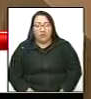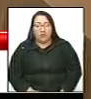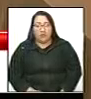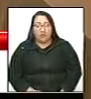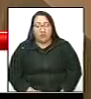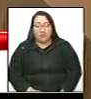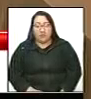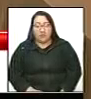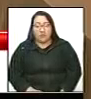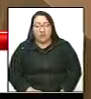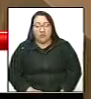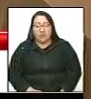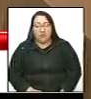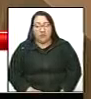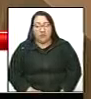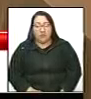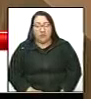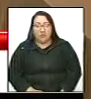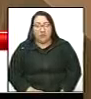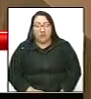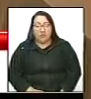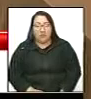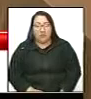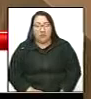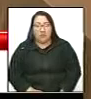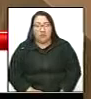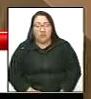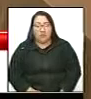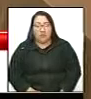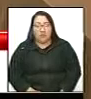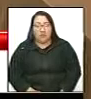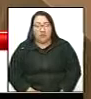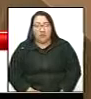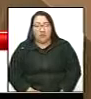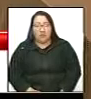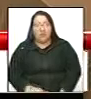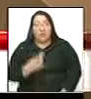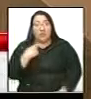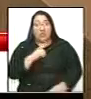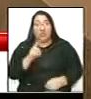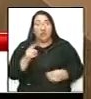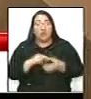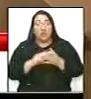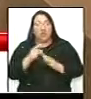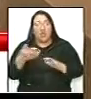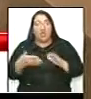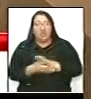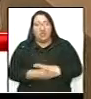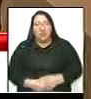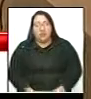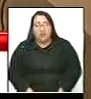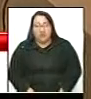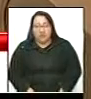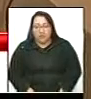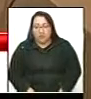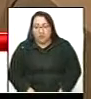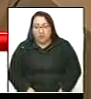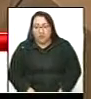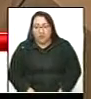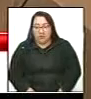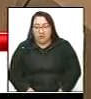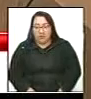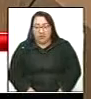Por lo tanto, se archiva, ya. Por lo tanto, se recomienda esta denuncia vaya al archivo.